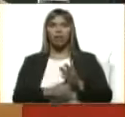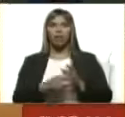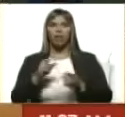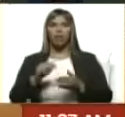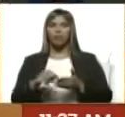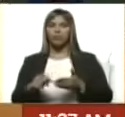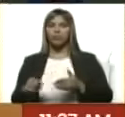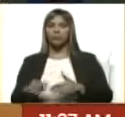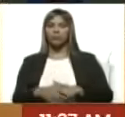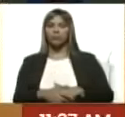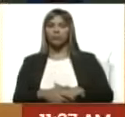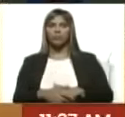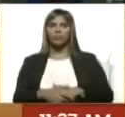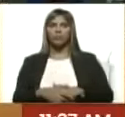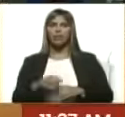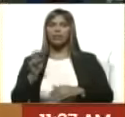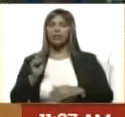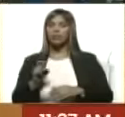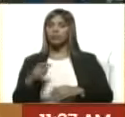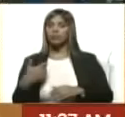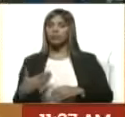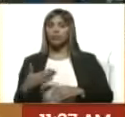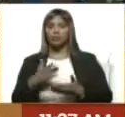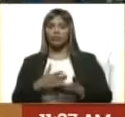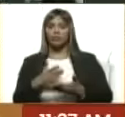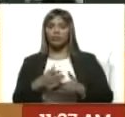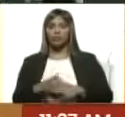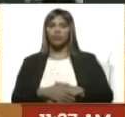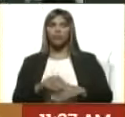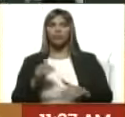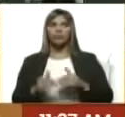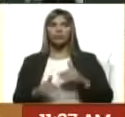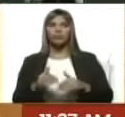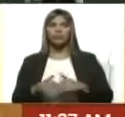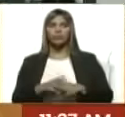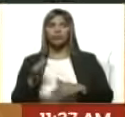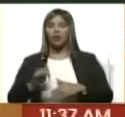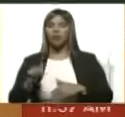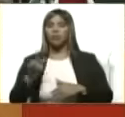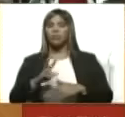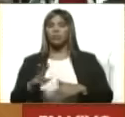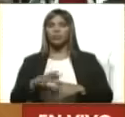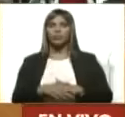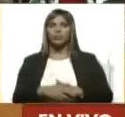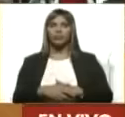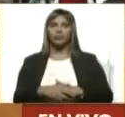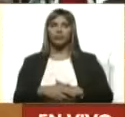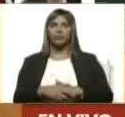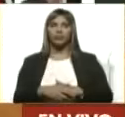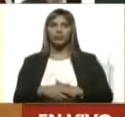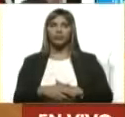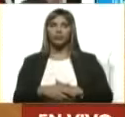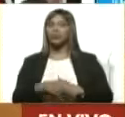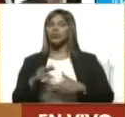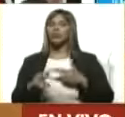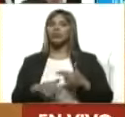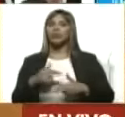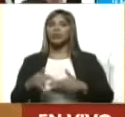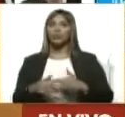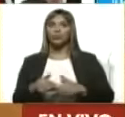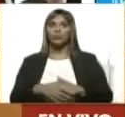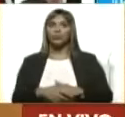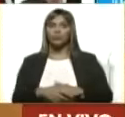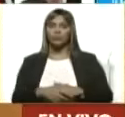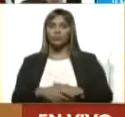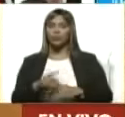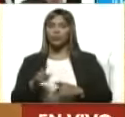va. Necesario y fundamental siempre en las elecciones en Venezuela, en revolución, pasar